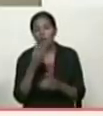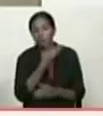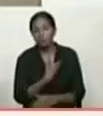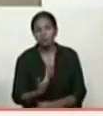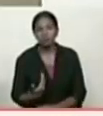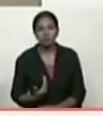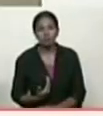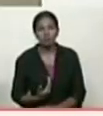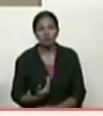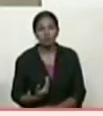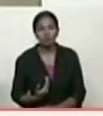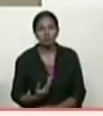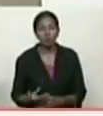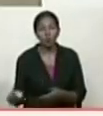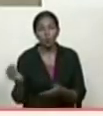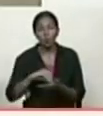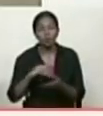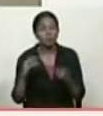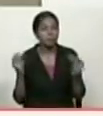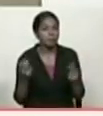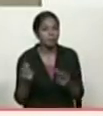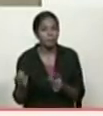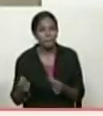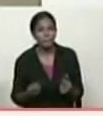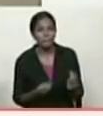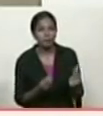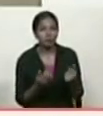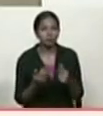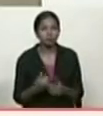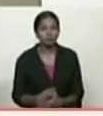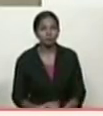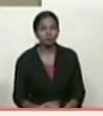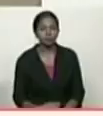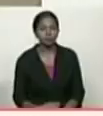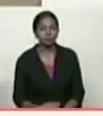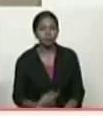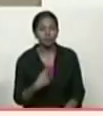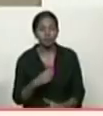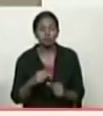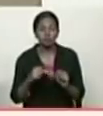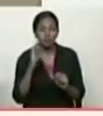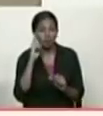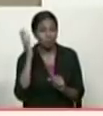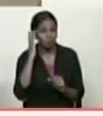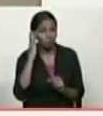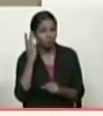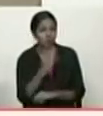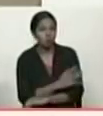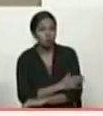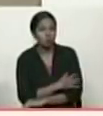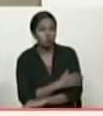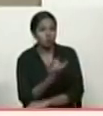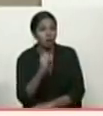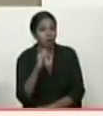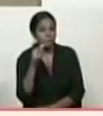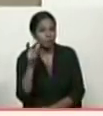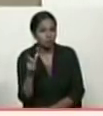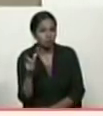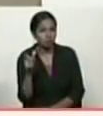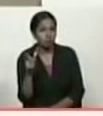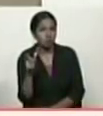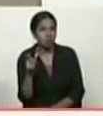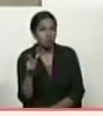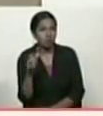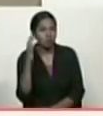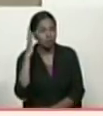llamado a la reactivación. Y sabemos que en la oposición venezolana debe haber gente que crea